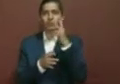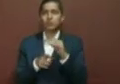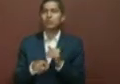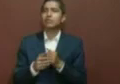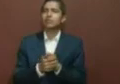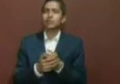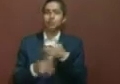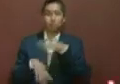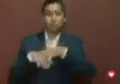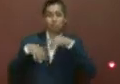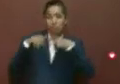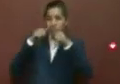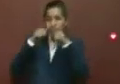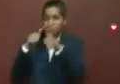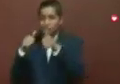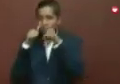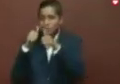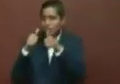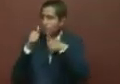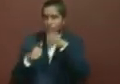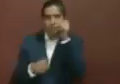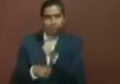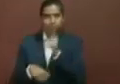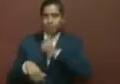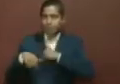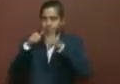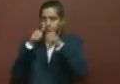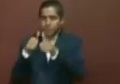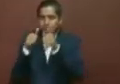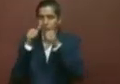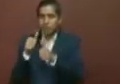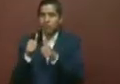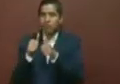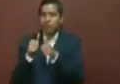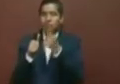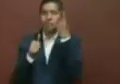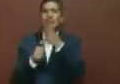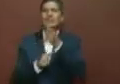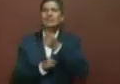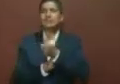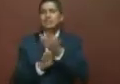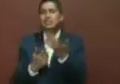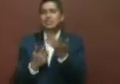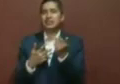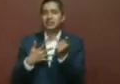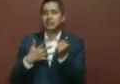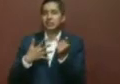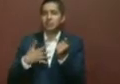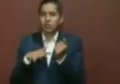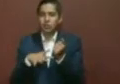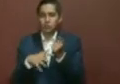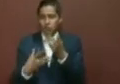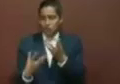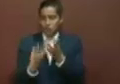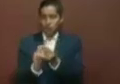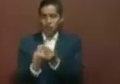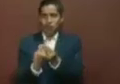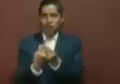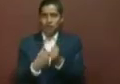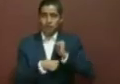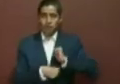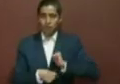Yo estaré pendiente, estoy pendiente siempre para buscar junto con la